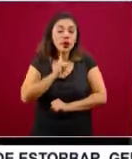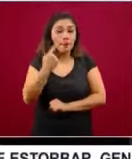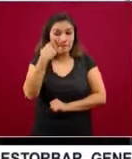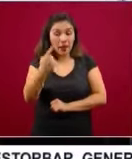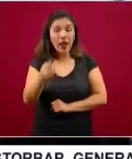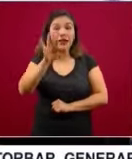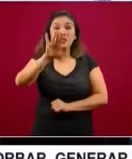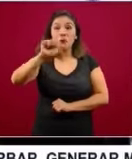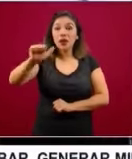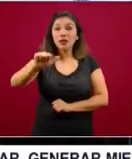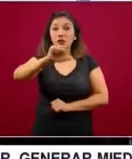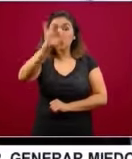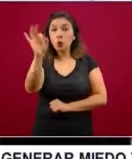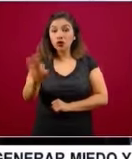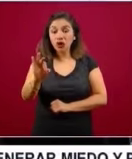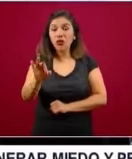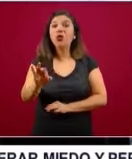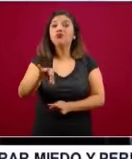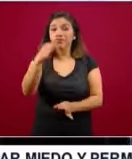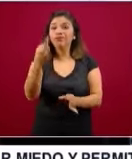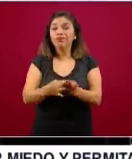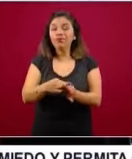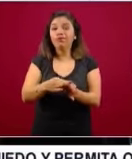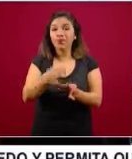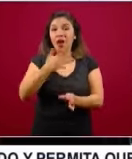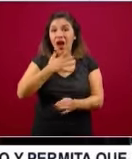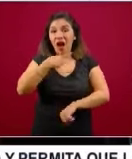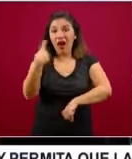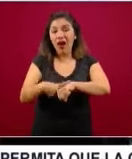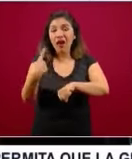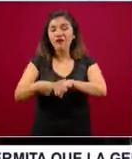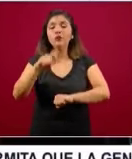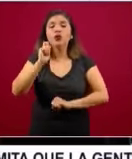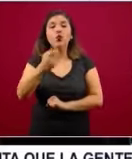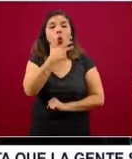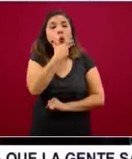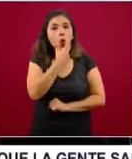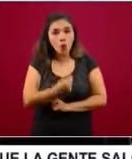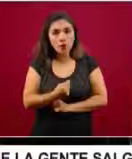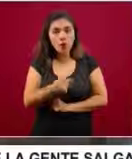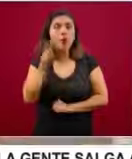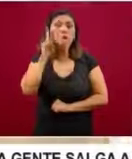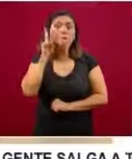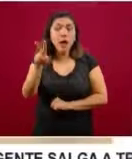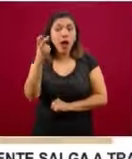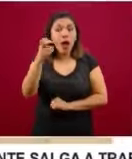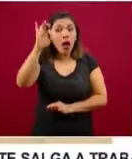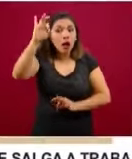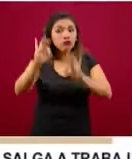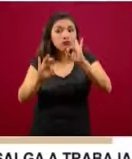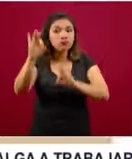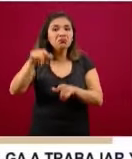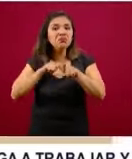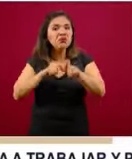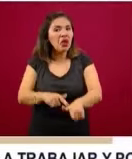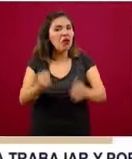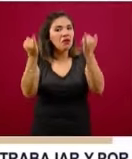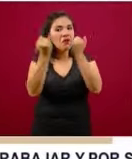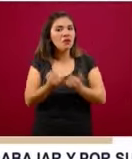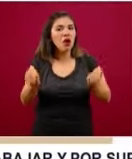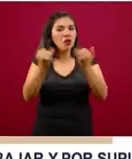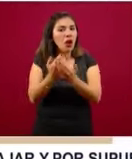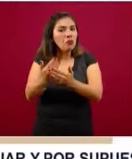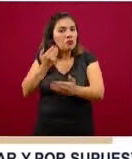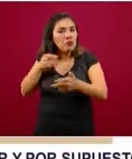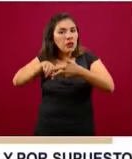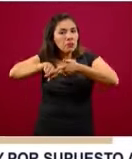públicos, etcétera, desde su escritorio, desde su oficina presidencial en Palacio, dio a conocer algo que se llama